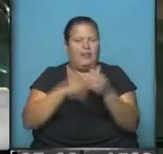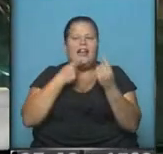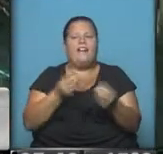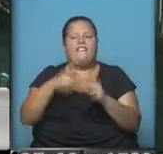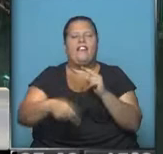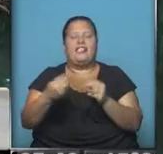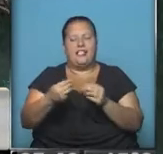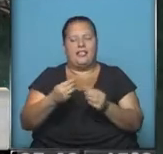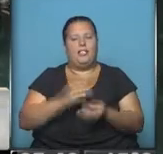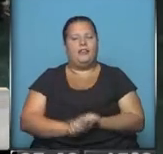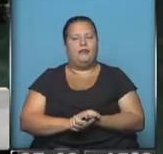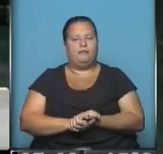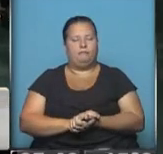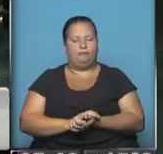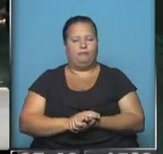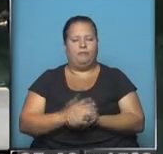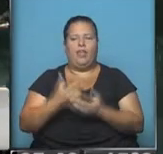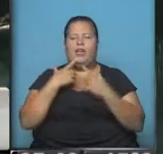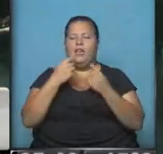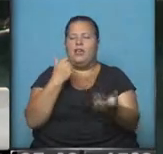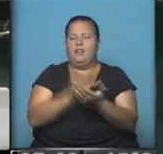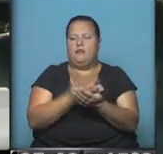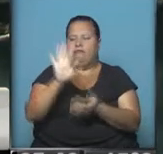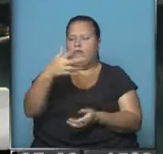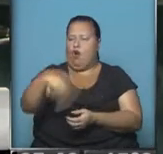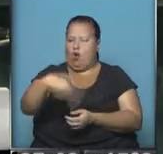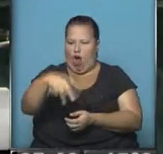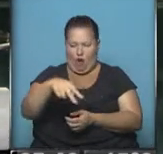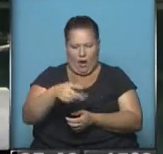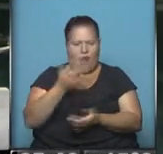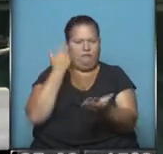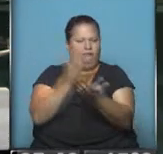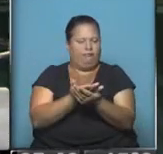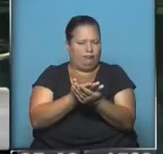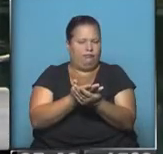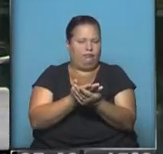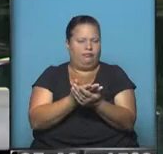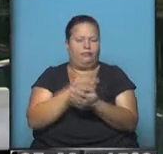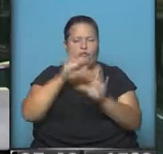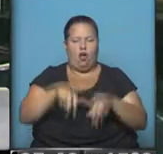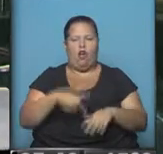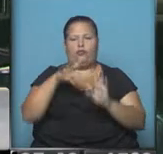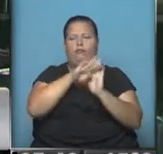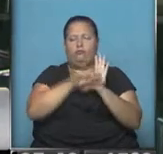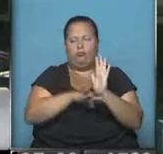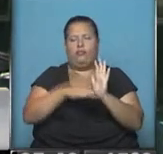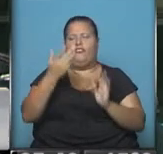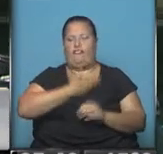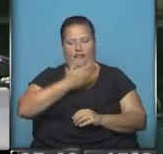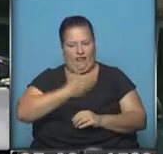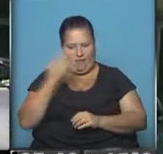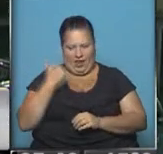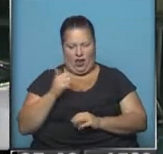apeló en aproximadamente en noviembre y se presentó la operación y los argumentos lo presentó en